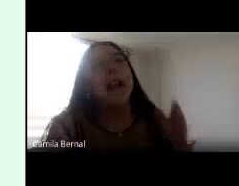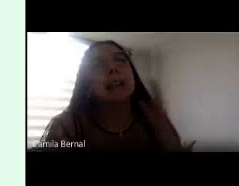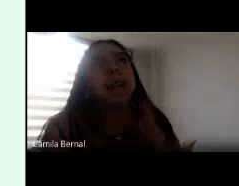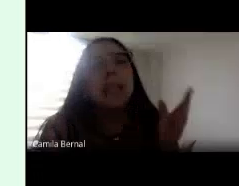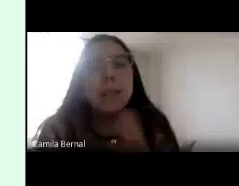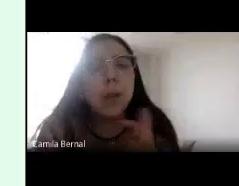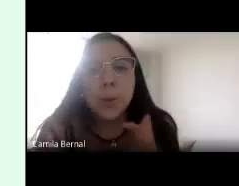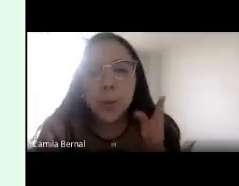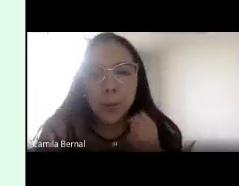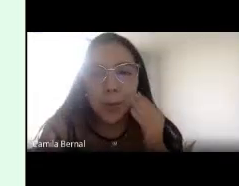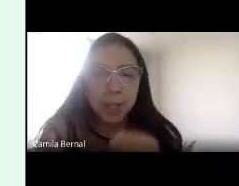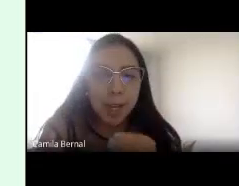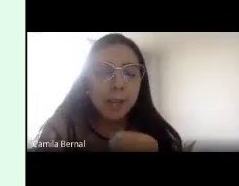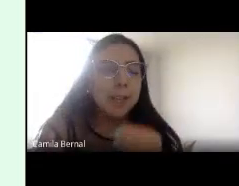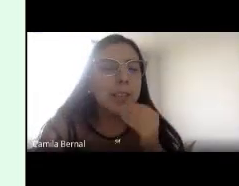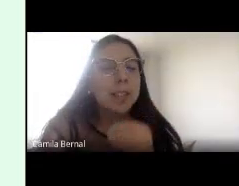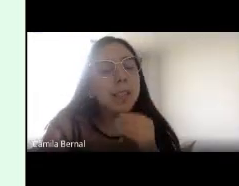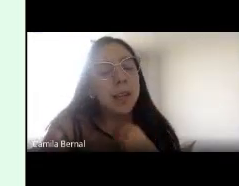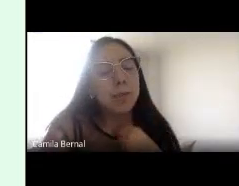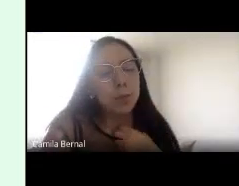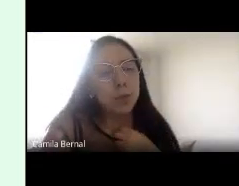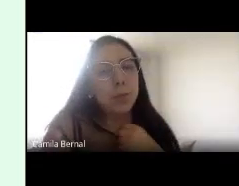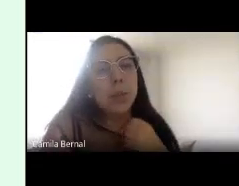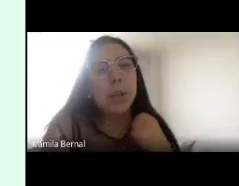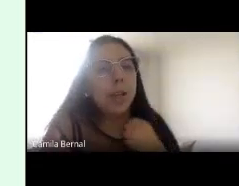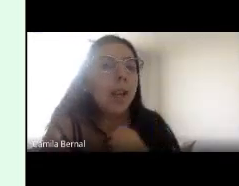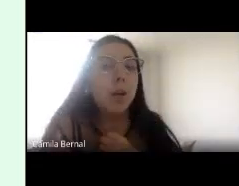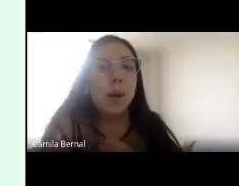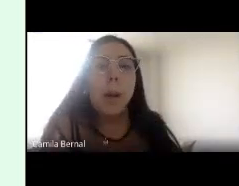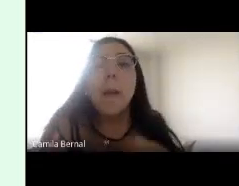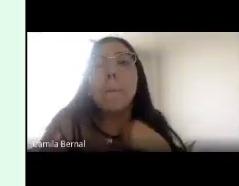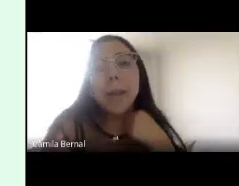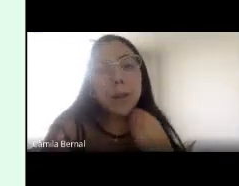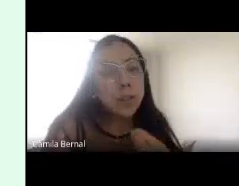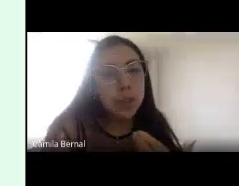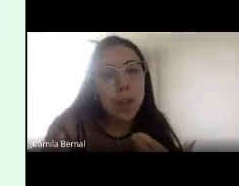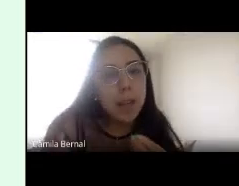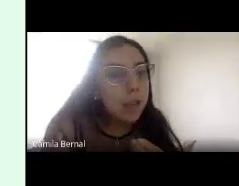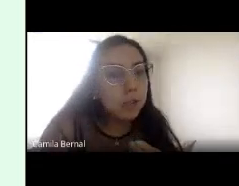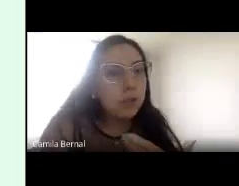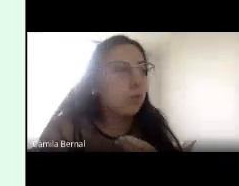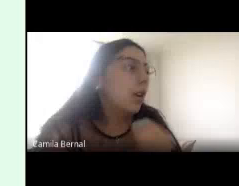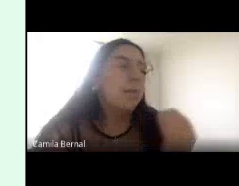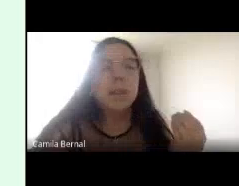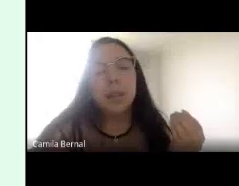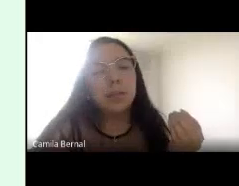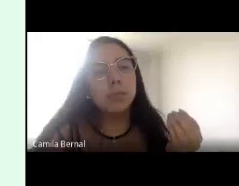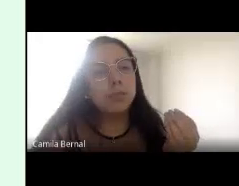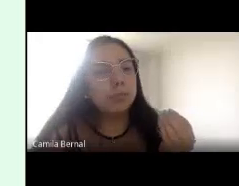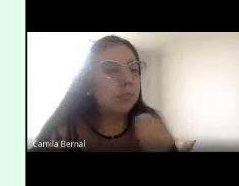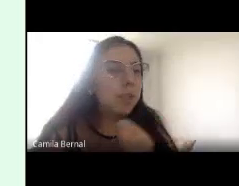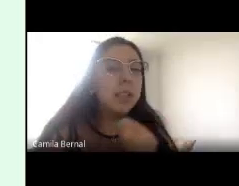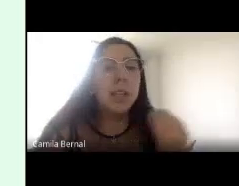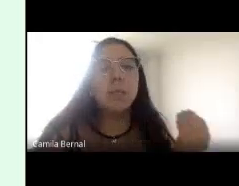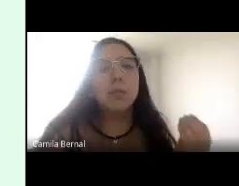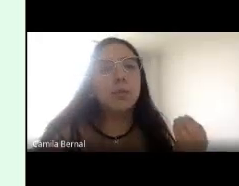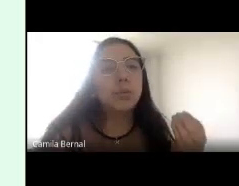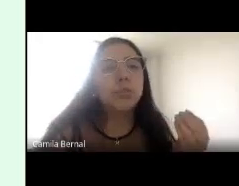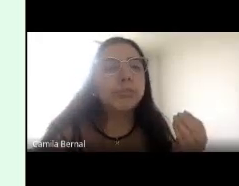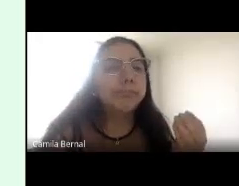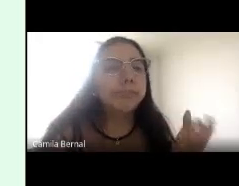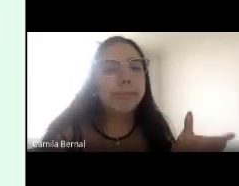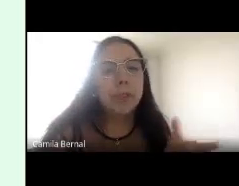o sea, hasta ese valor podemos llegar si queremos consumir el agua. Pero adicional a ello, no solamente si